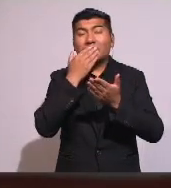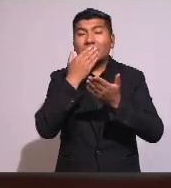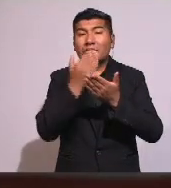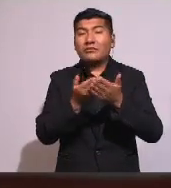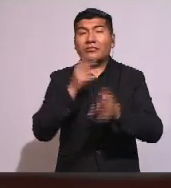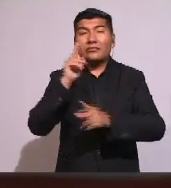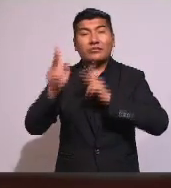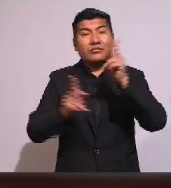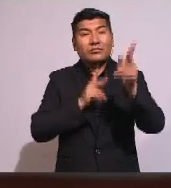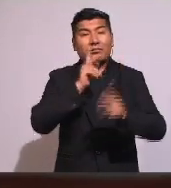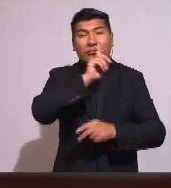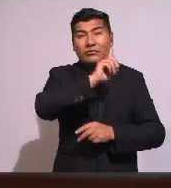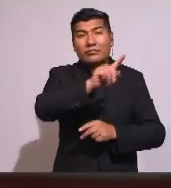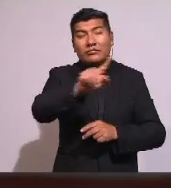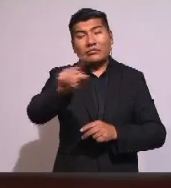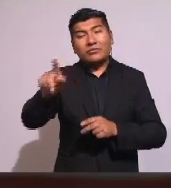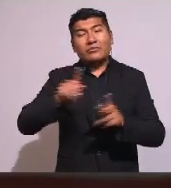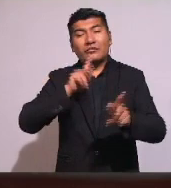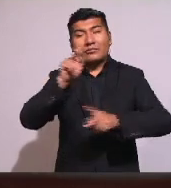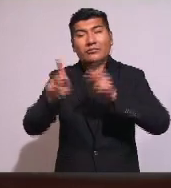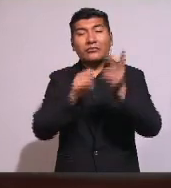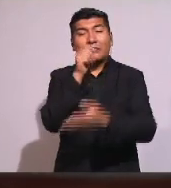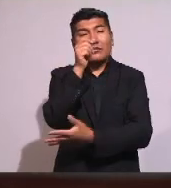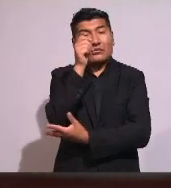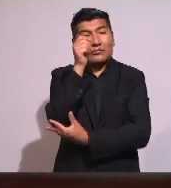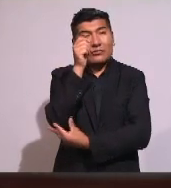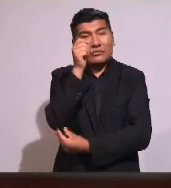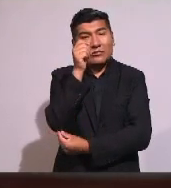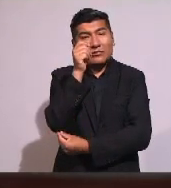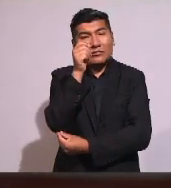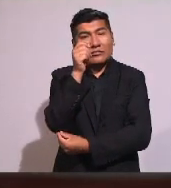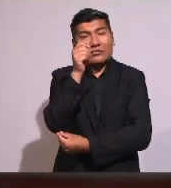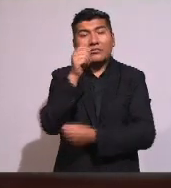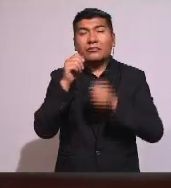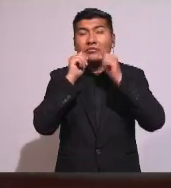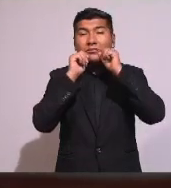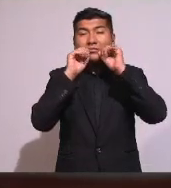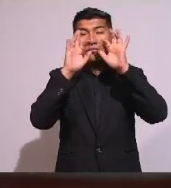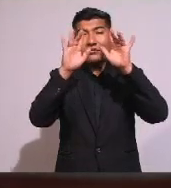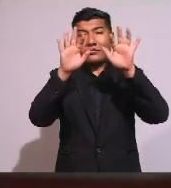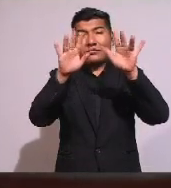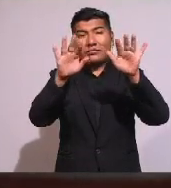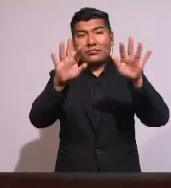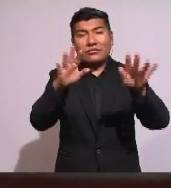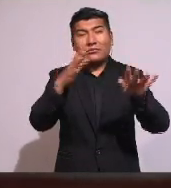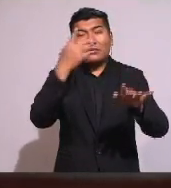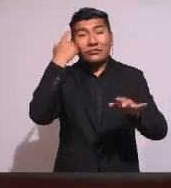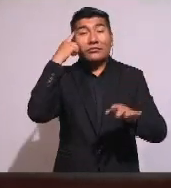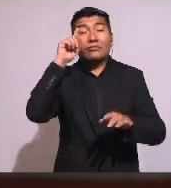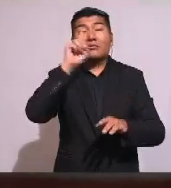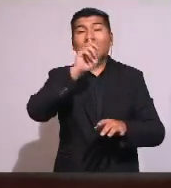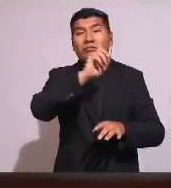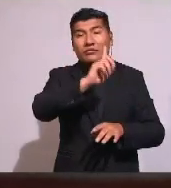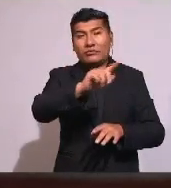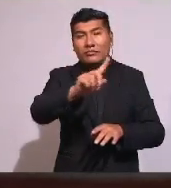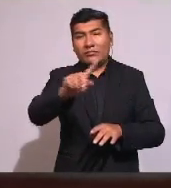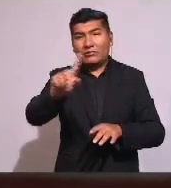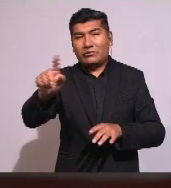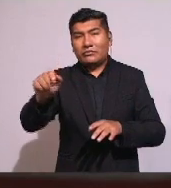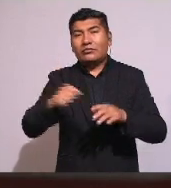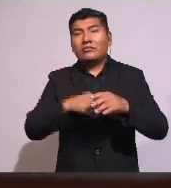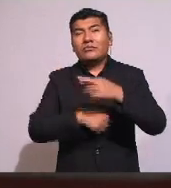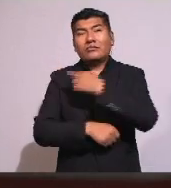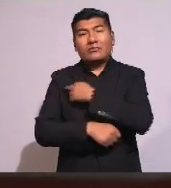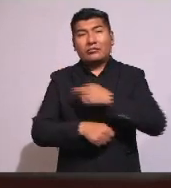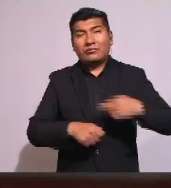Bienaventurados ustedes los pobres, sean bendecidos porque para ustedes es el